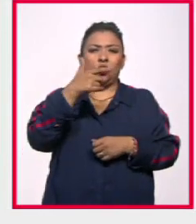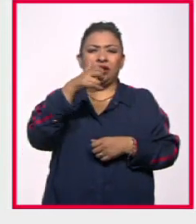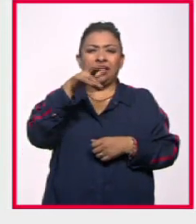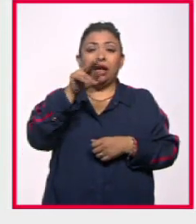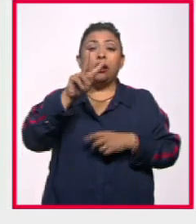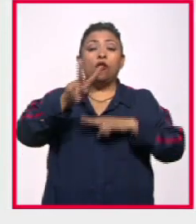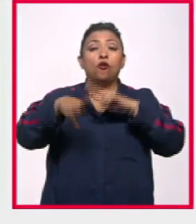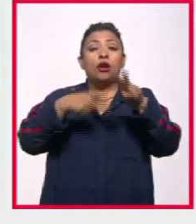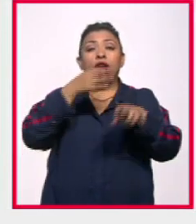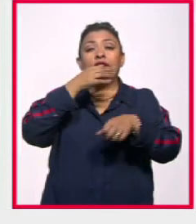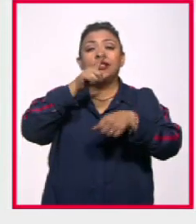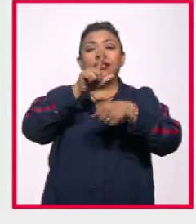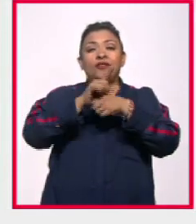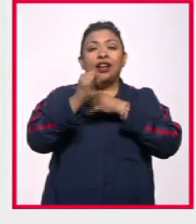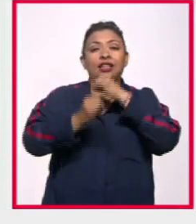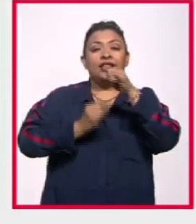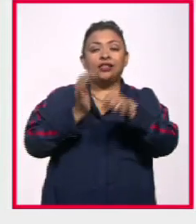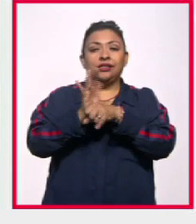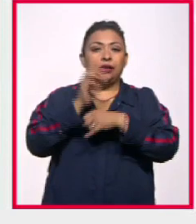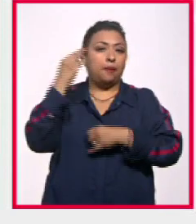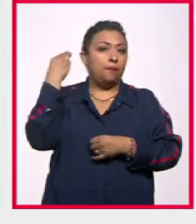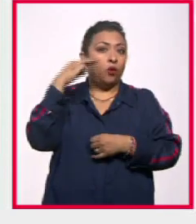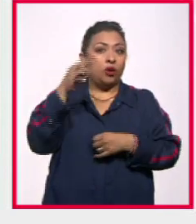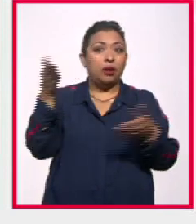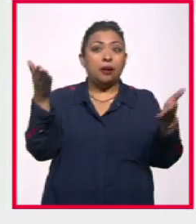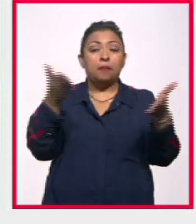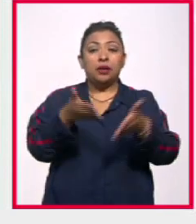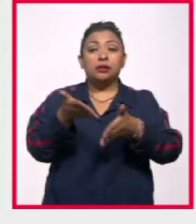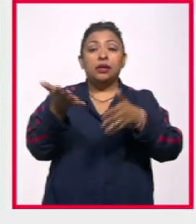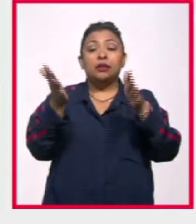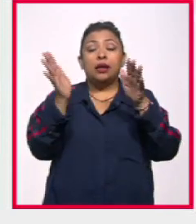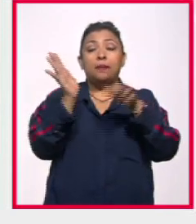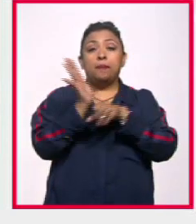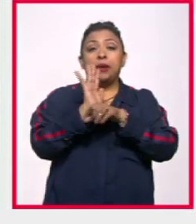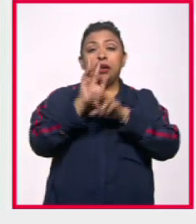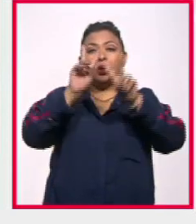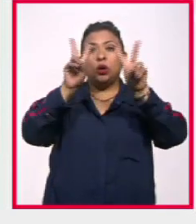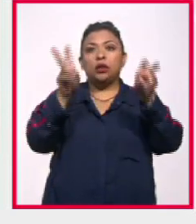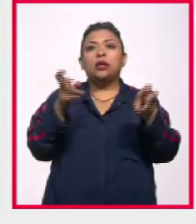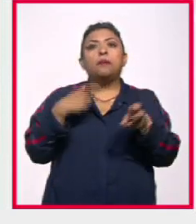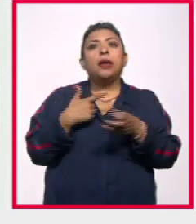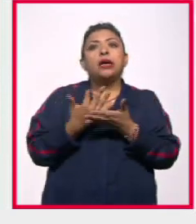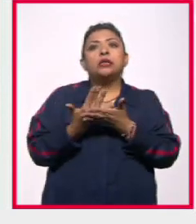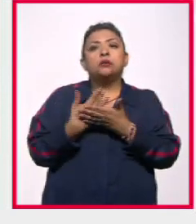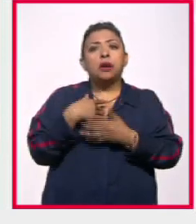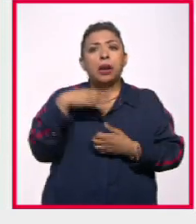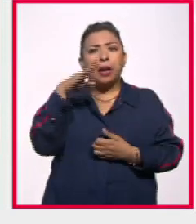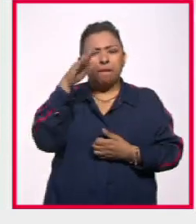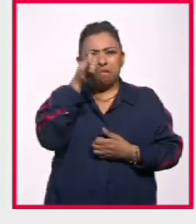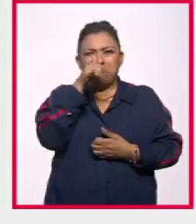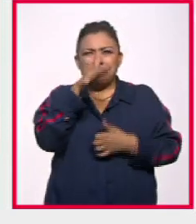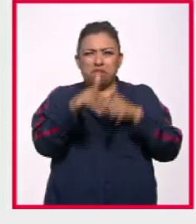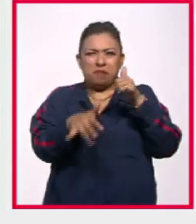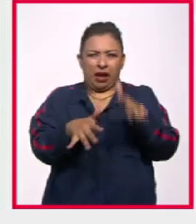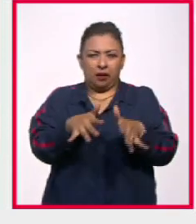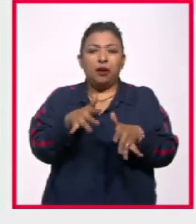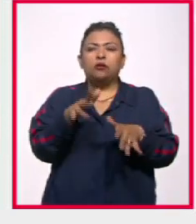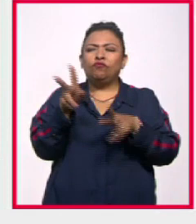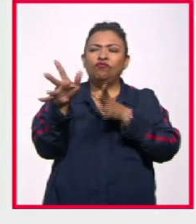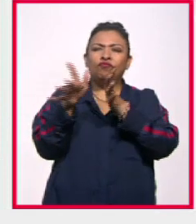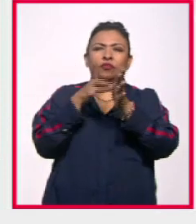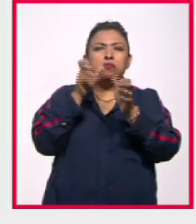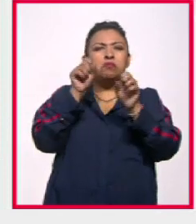Internacional de Cine de Morelia, donde presentó la película Esperando a los Bárbaros, que está inspirada en la novela del mismo nombre